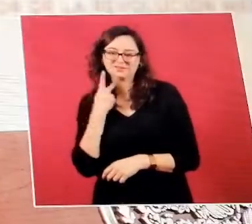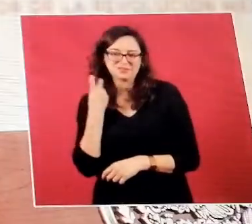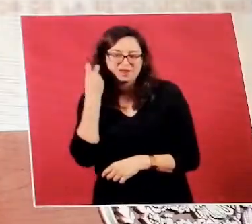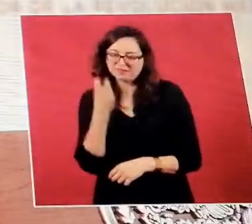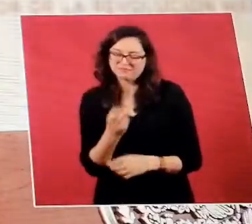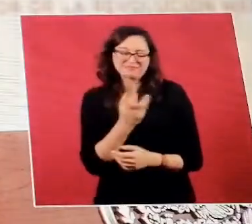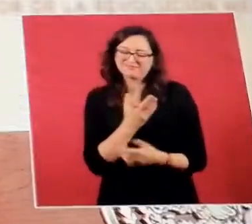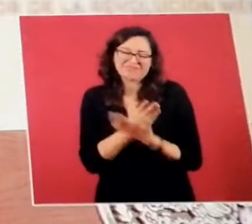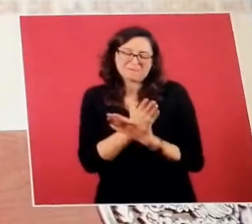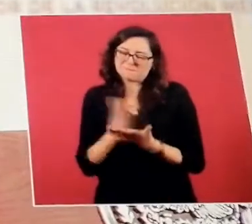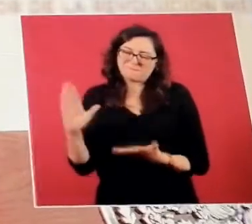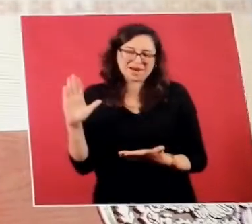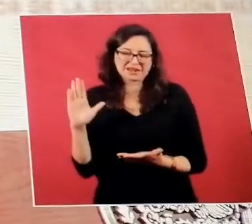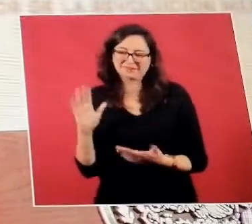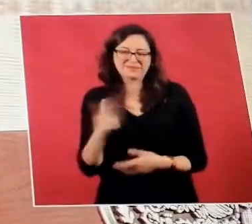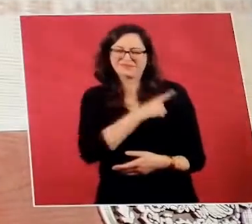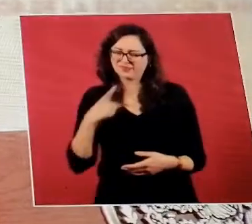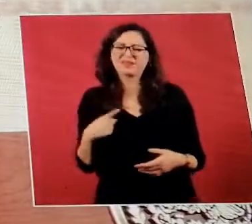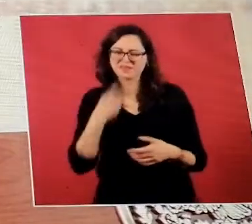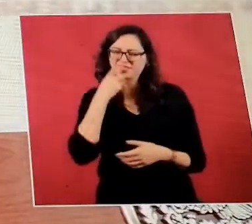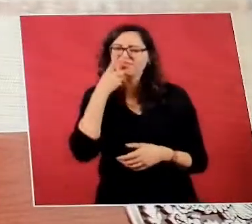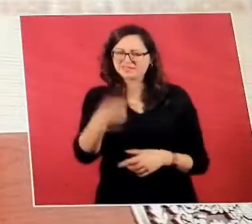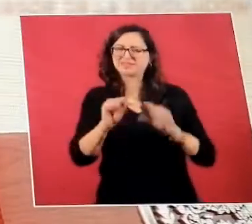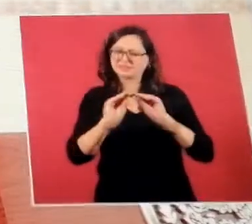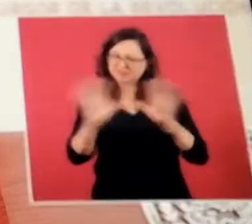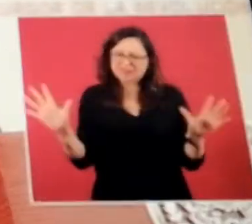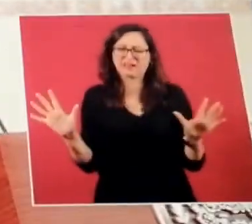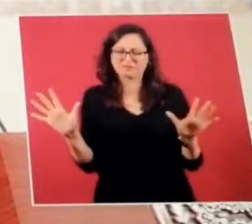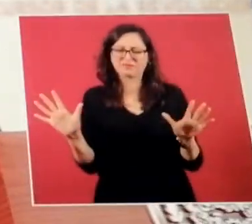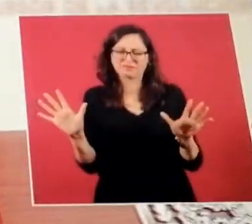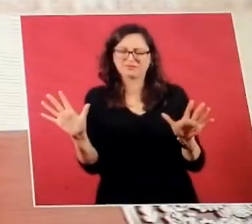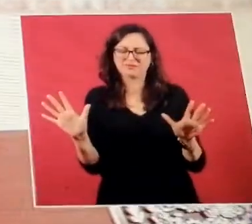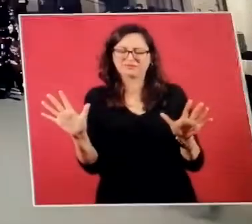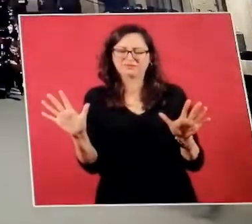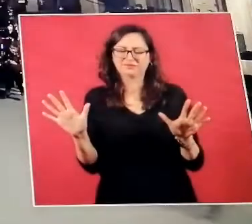es llamarlo de manera